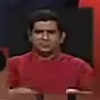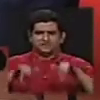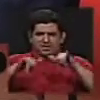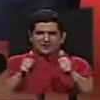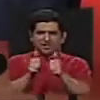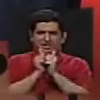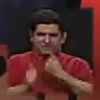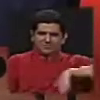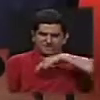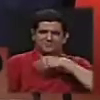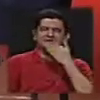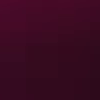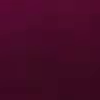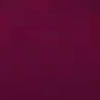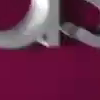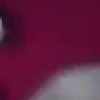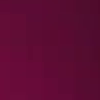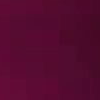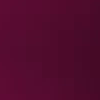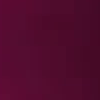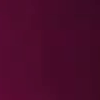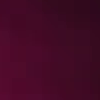con nosotros. Gracias.